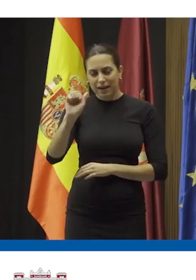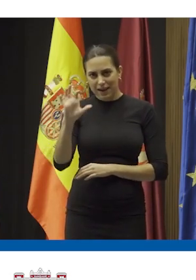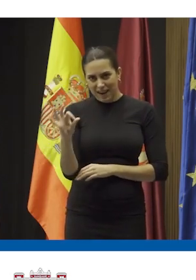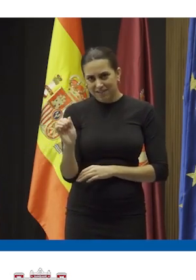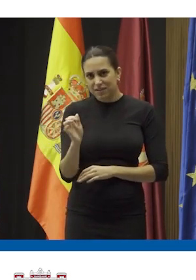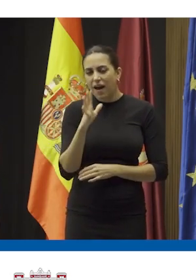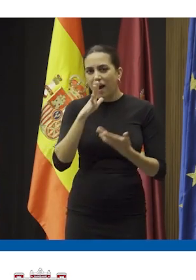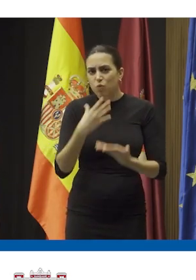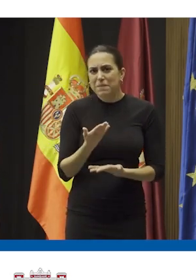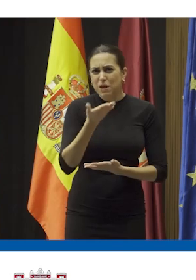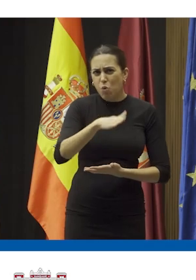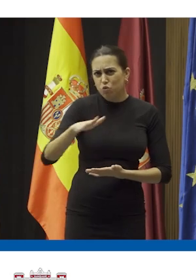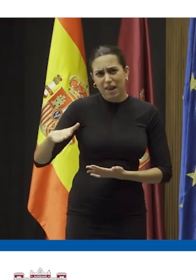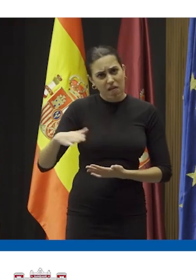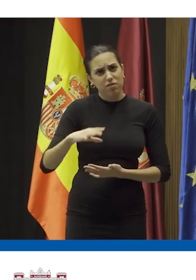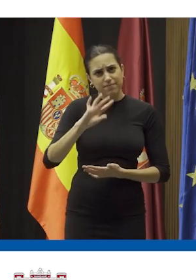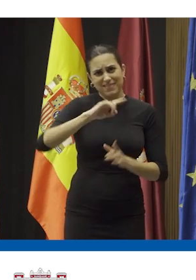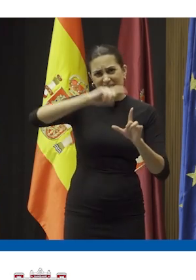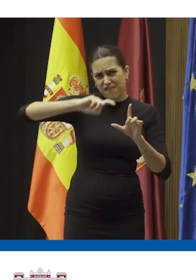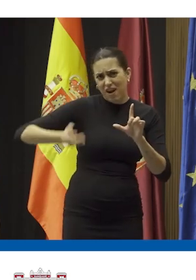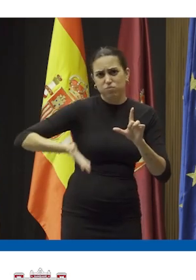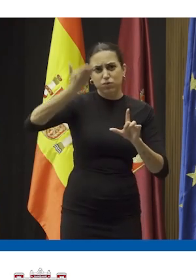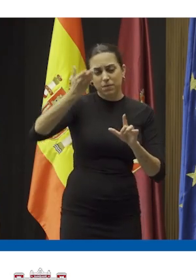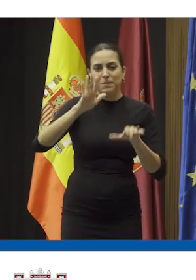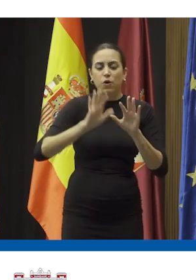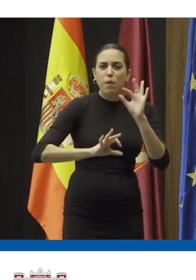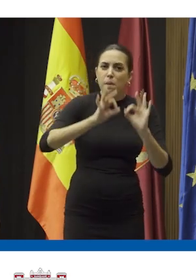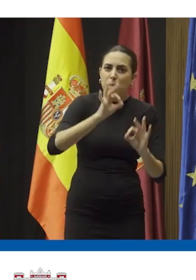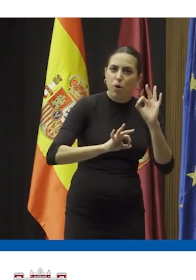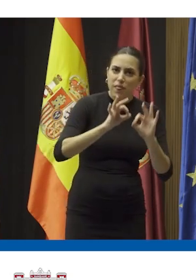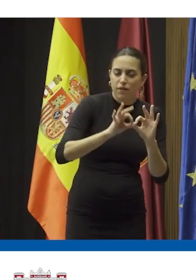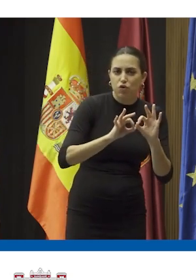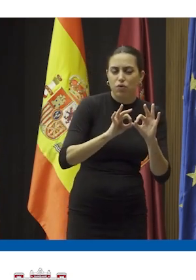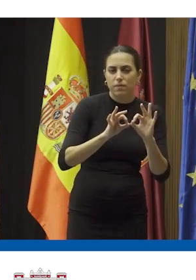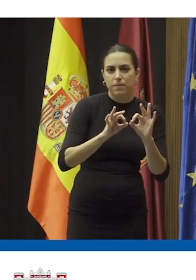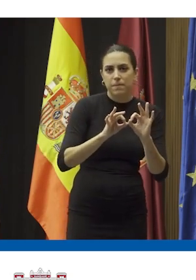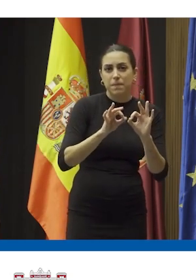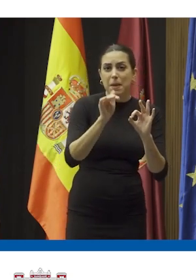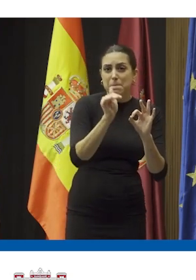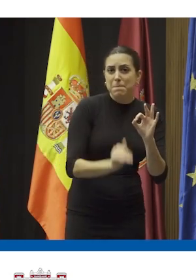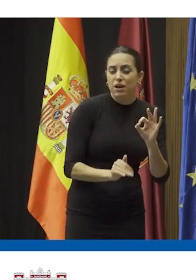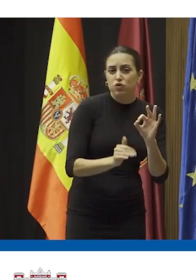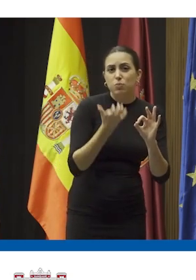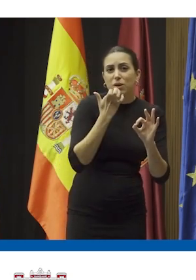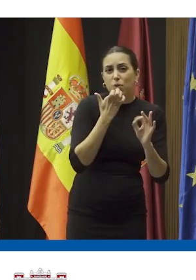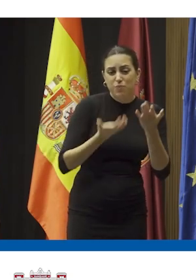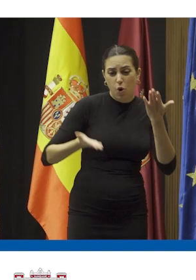mortalidad actual muy elevada, pero un tanto por ciento no despreciable menor a